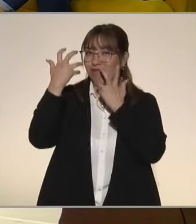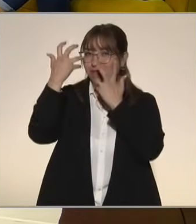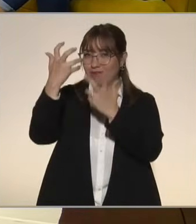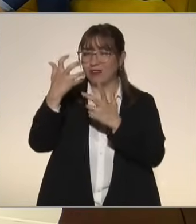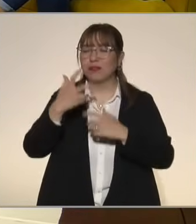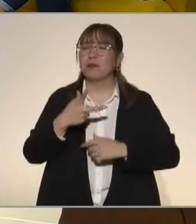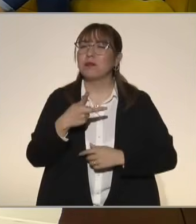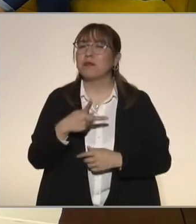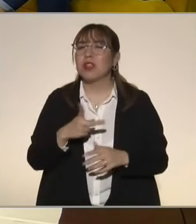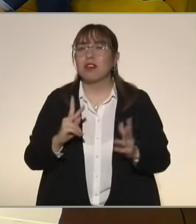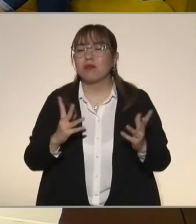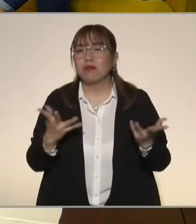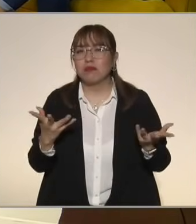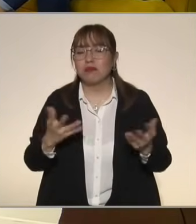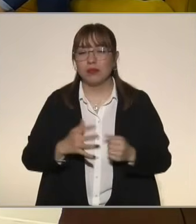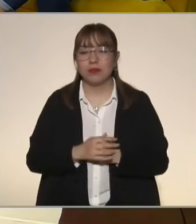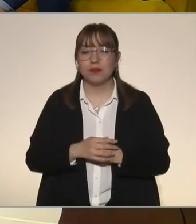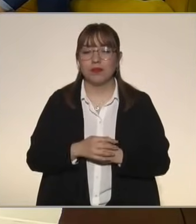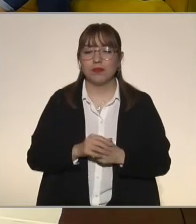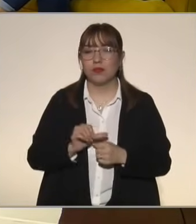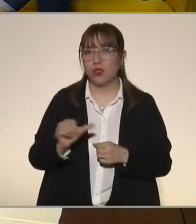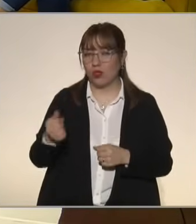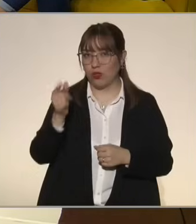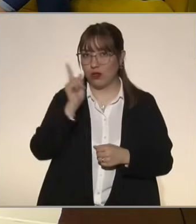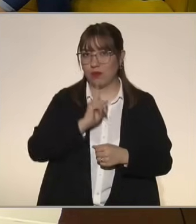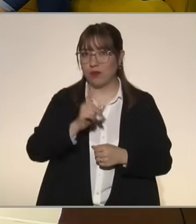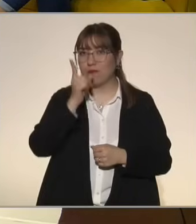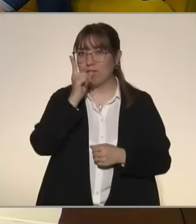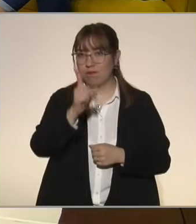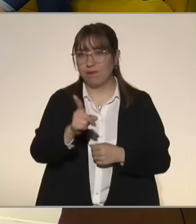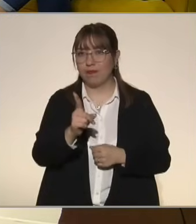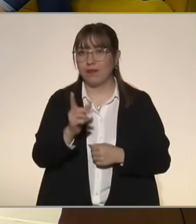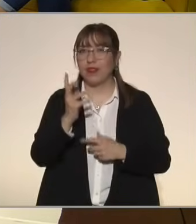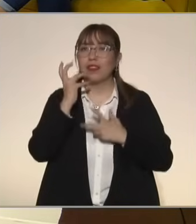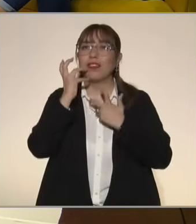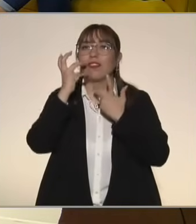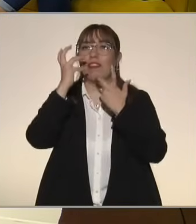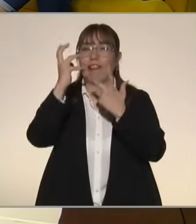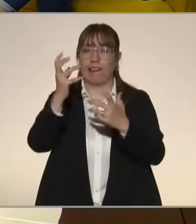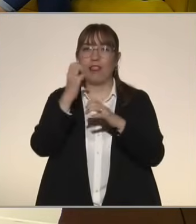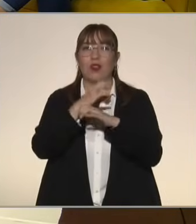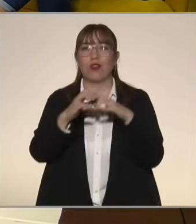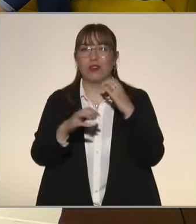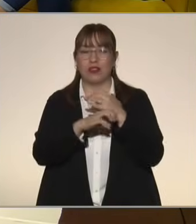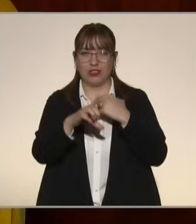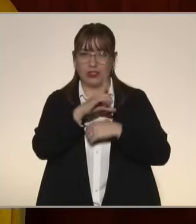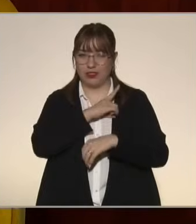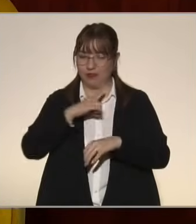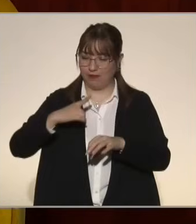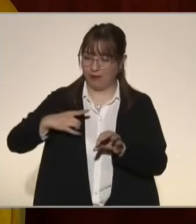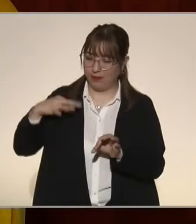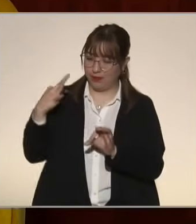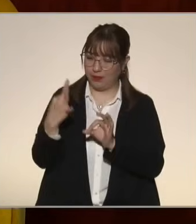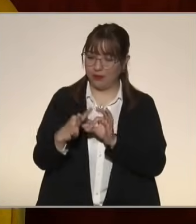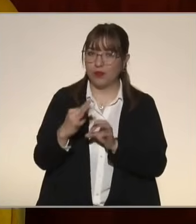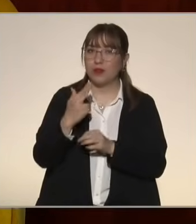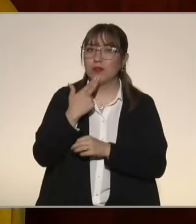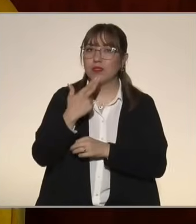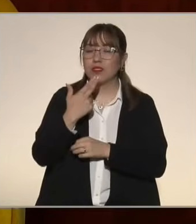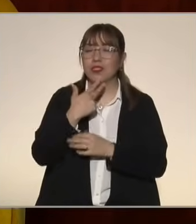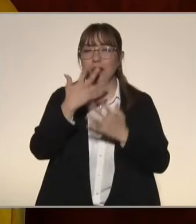este sentido también nos decía Carla, los deseos son peticiones que esperamos que se cumplan a través de la magia y Zoe,